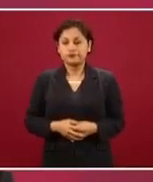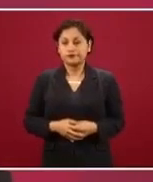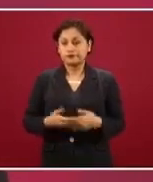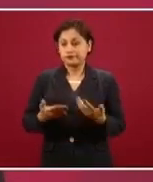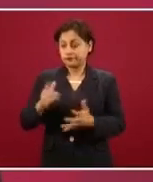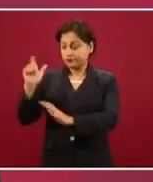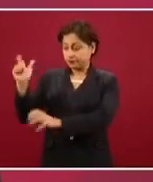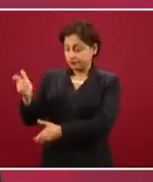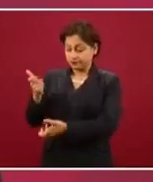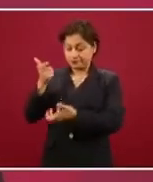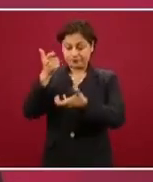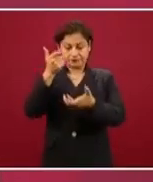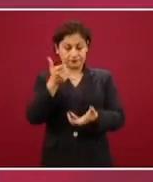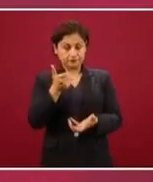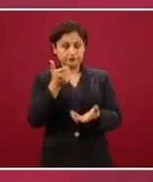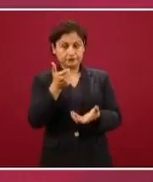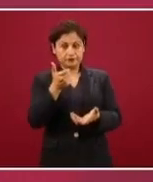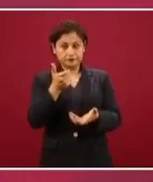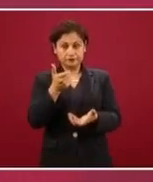mejorar